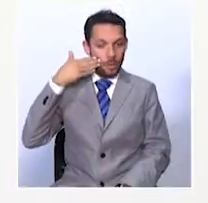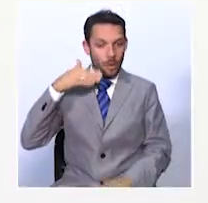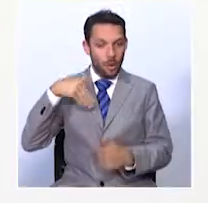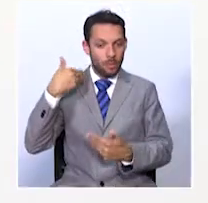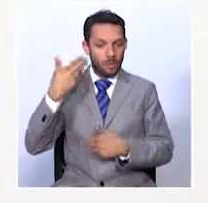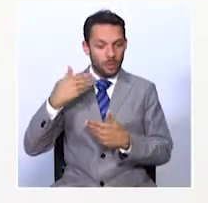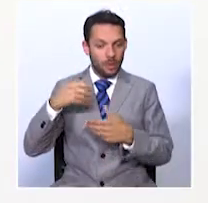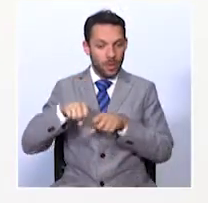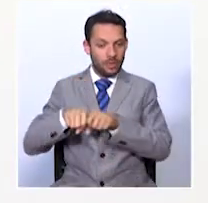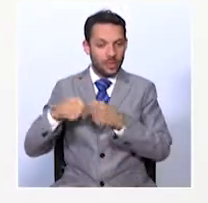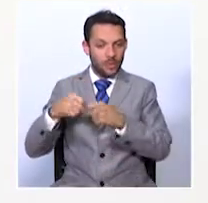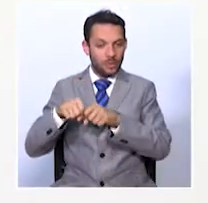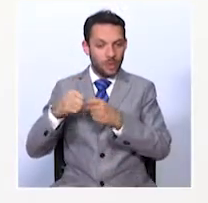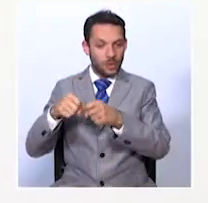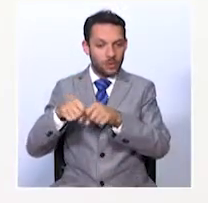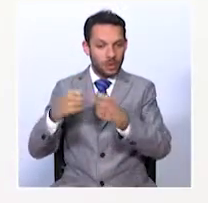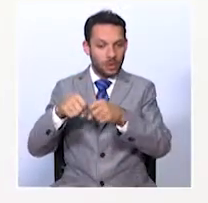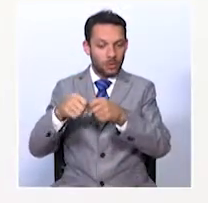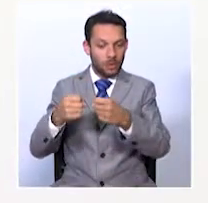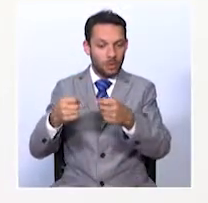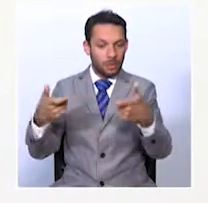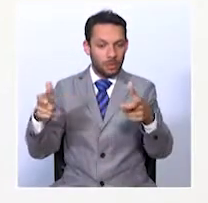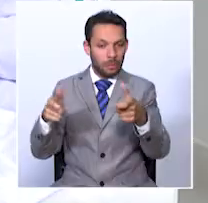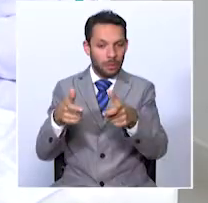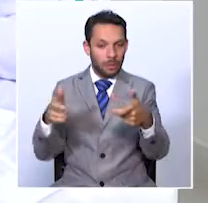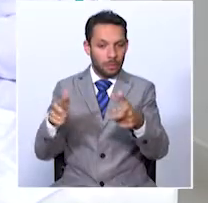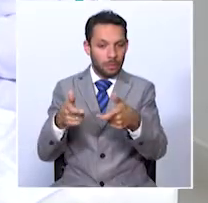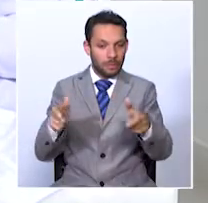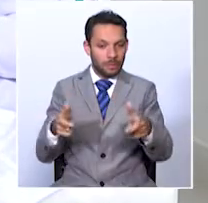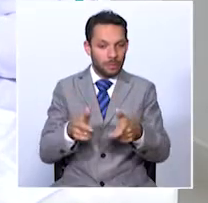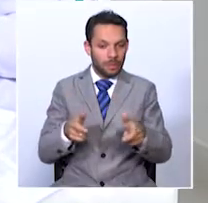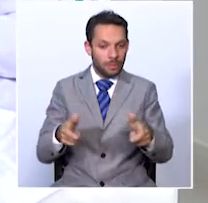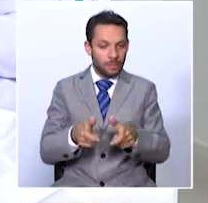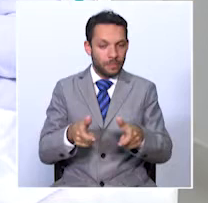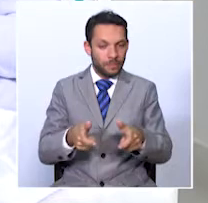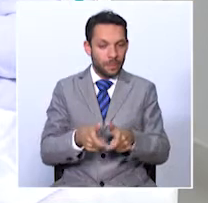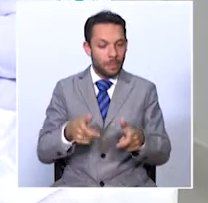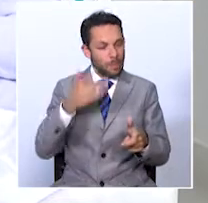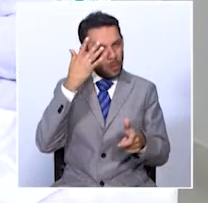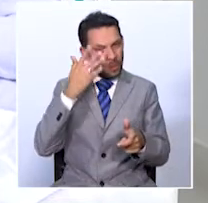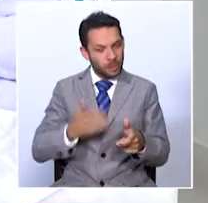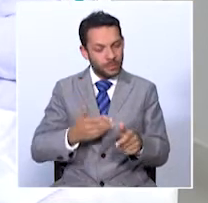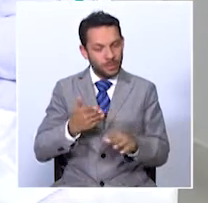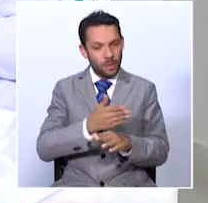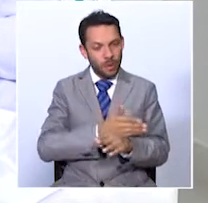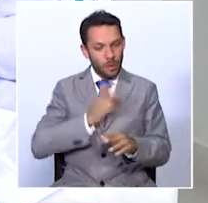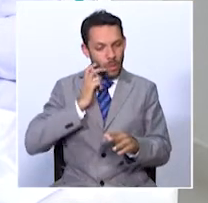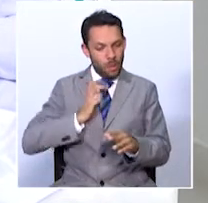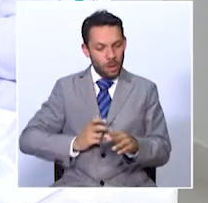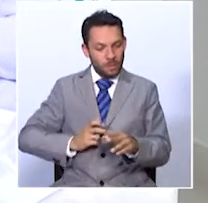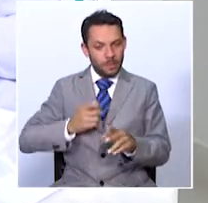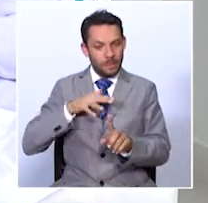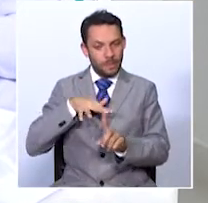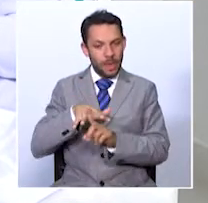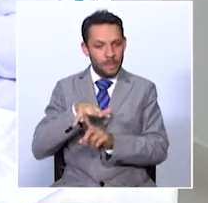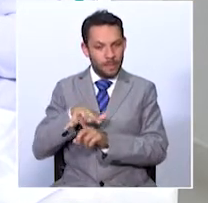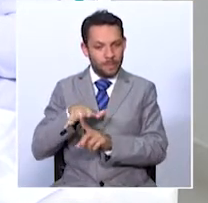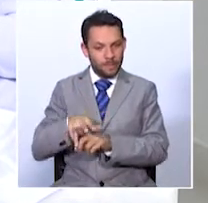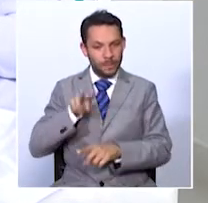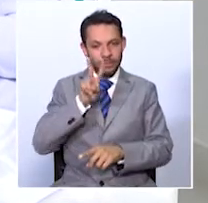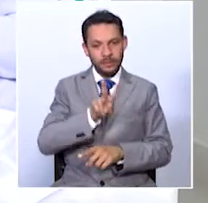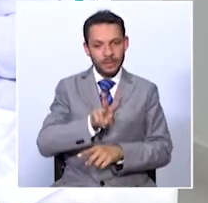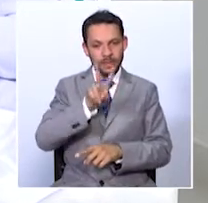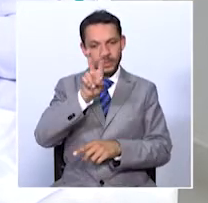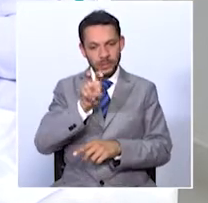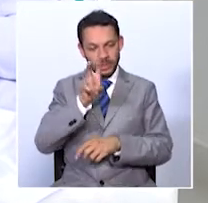caer, a disminuirse. ¿Por qué? Porque así fue programado el cuerpo humano, para que a los 27